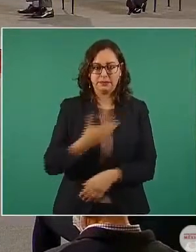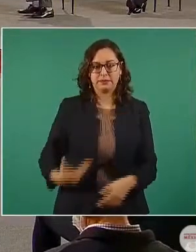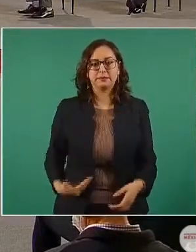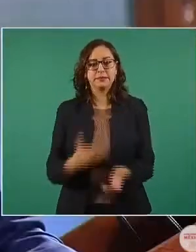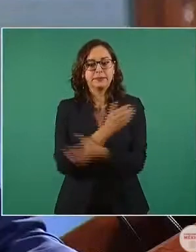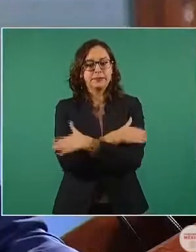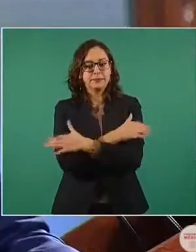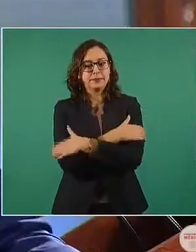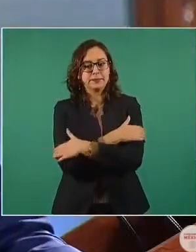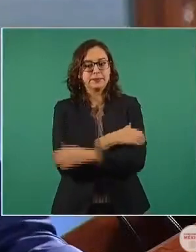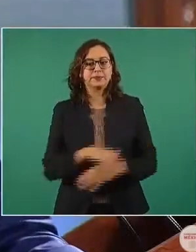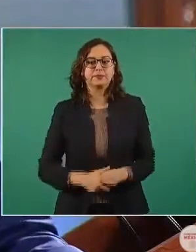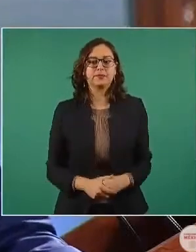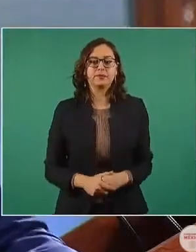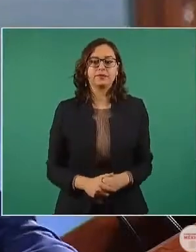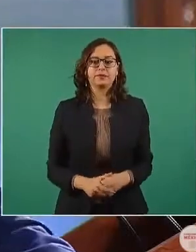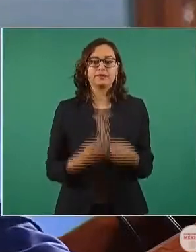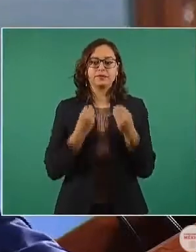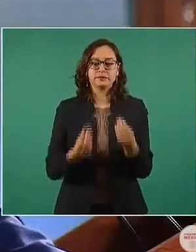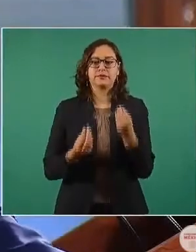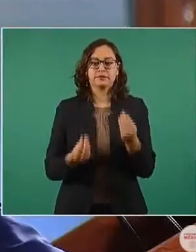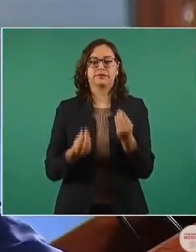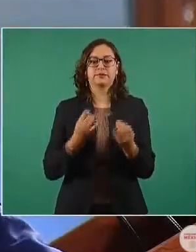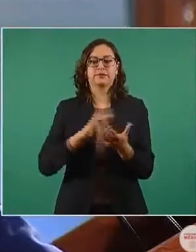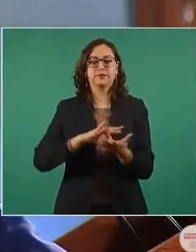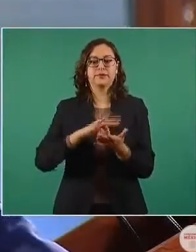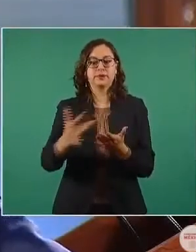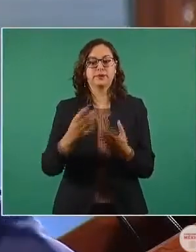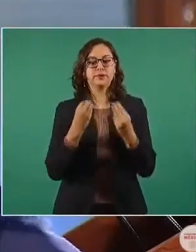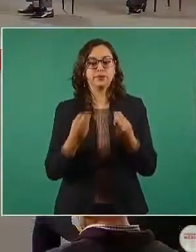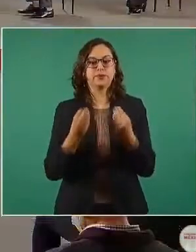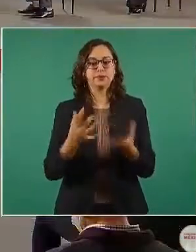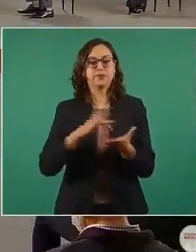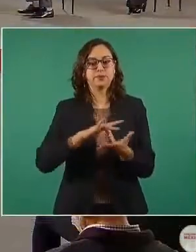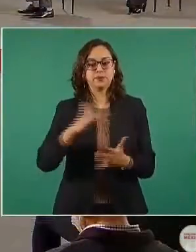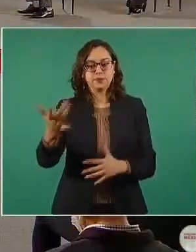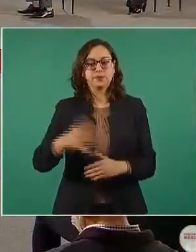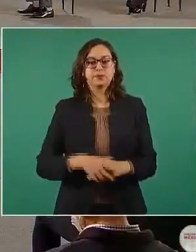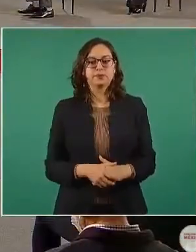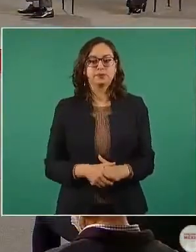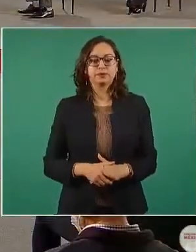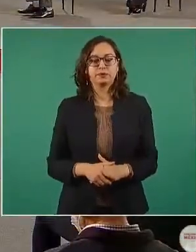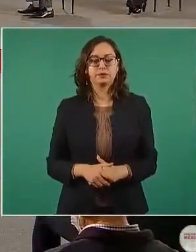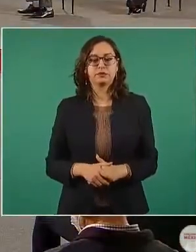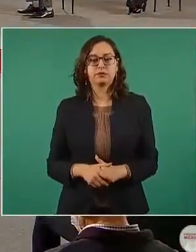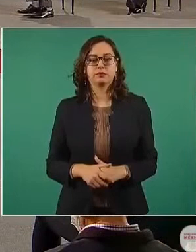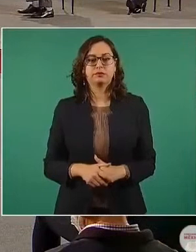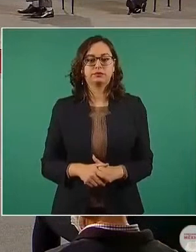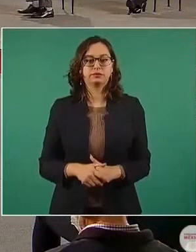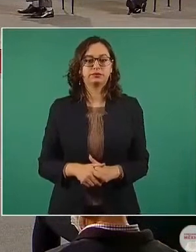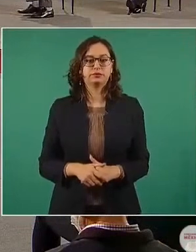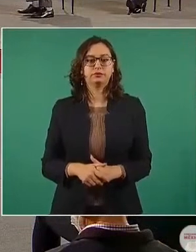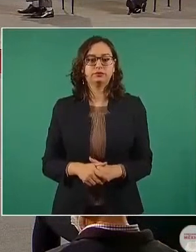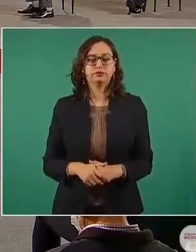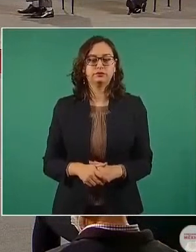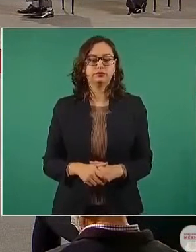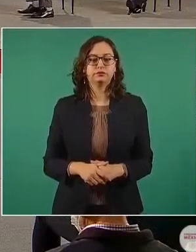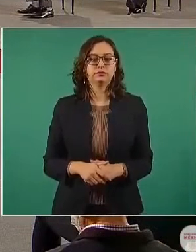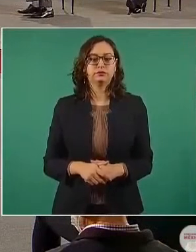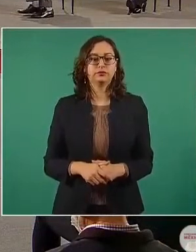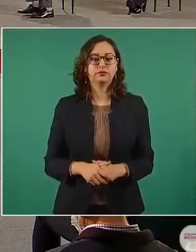abrazo afectuoso. Muchas gracias, Enrique, por el